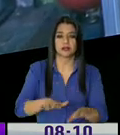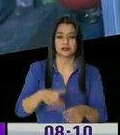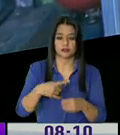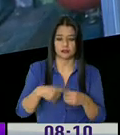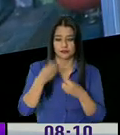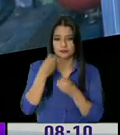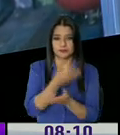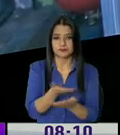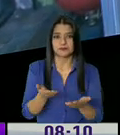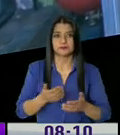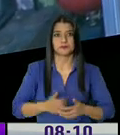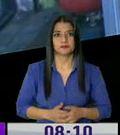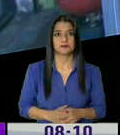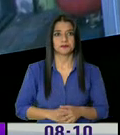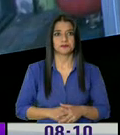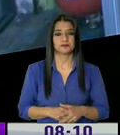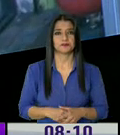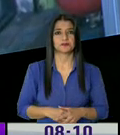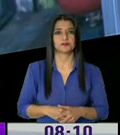Sofía.